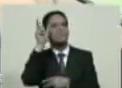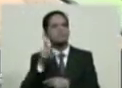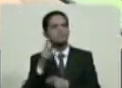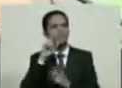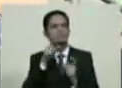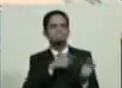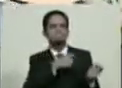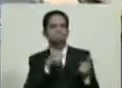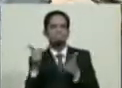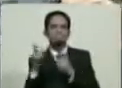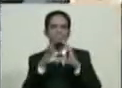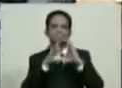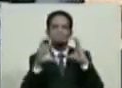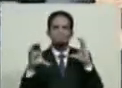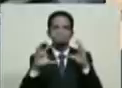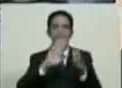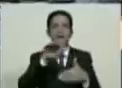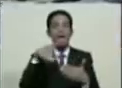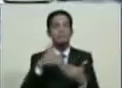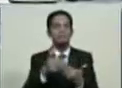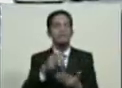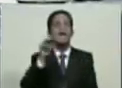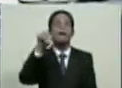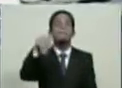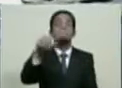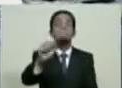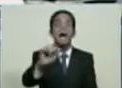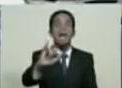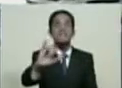hasta la ciudad de Maicao, Colombia.